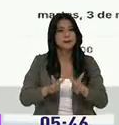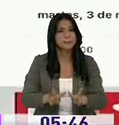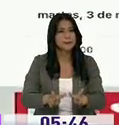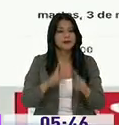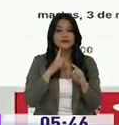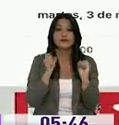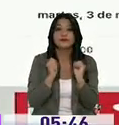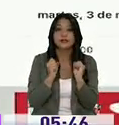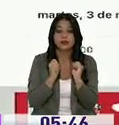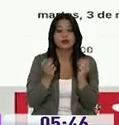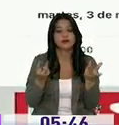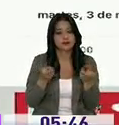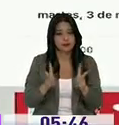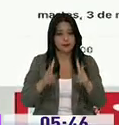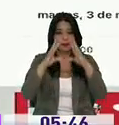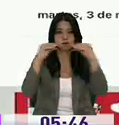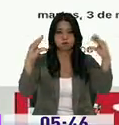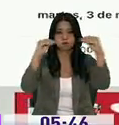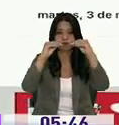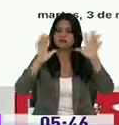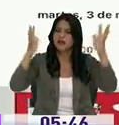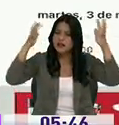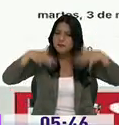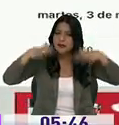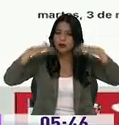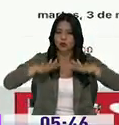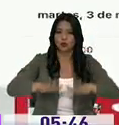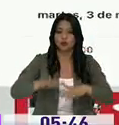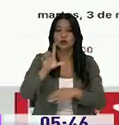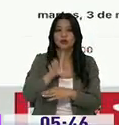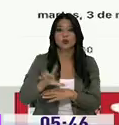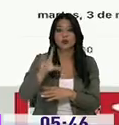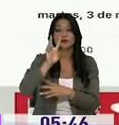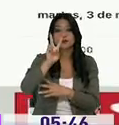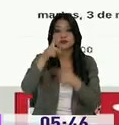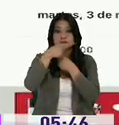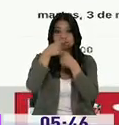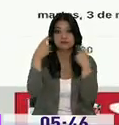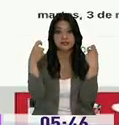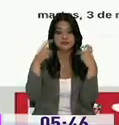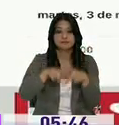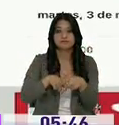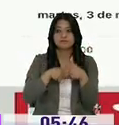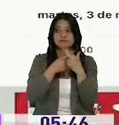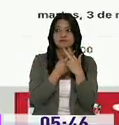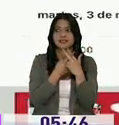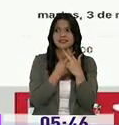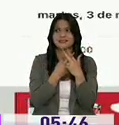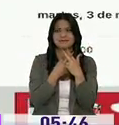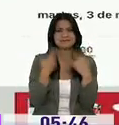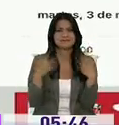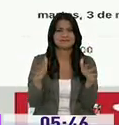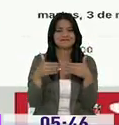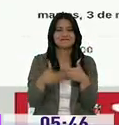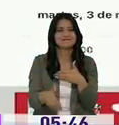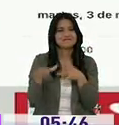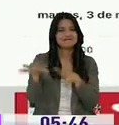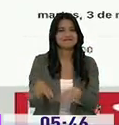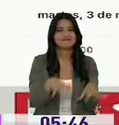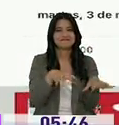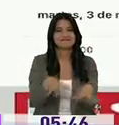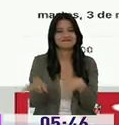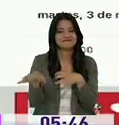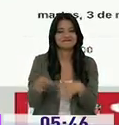frío y nublado. Estamos en época invernal, en este día, el lunes 2 de marzo, con el cual estamos arrancando